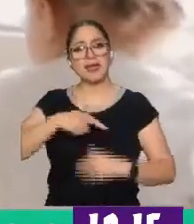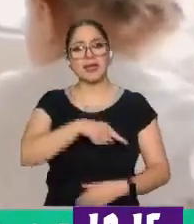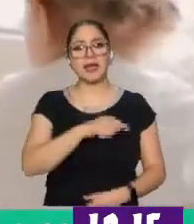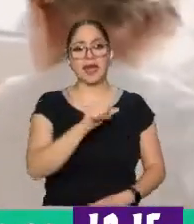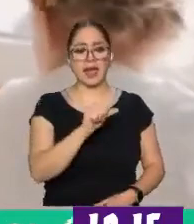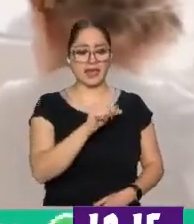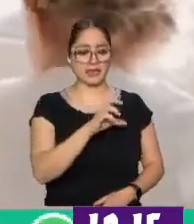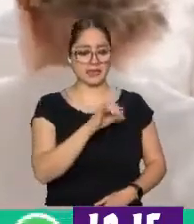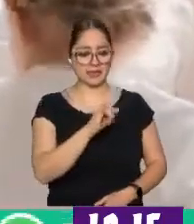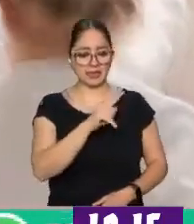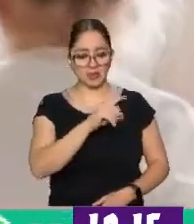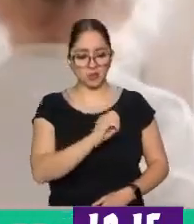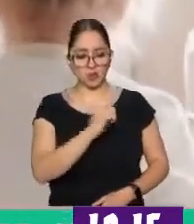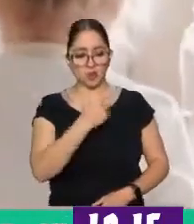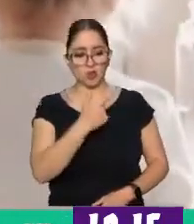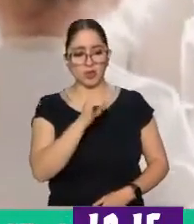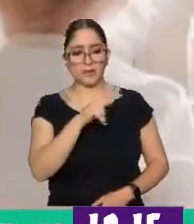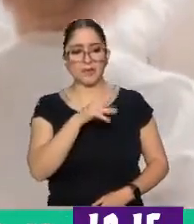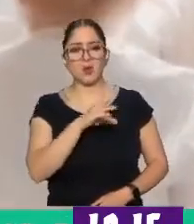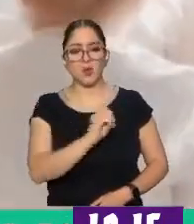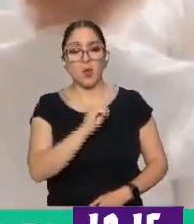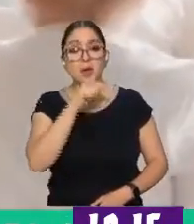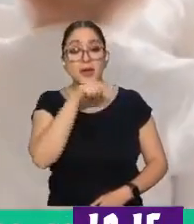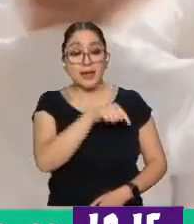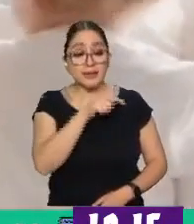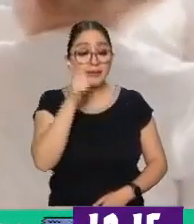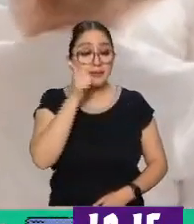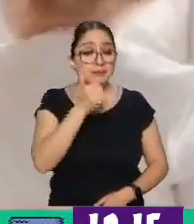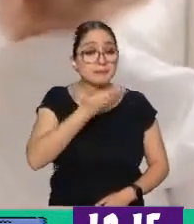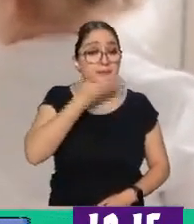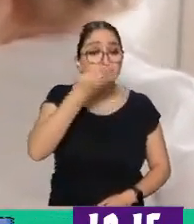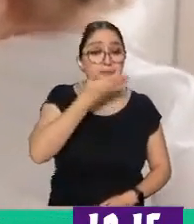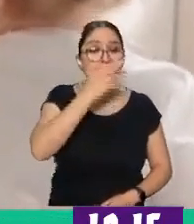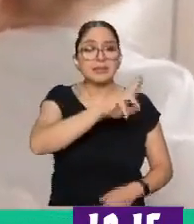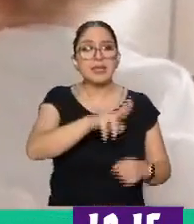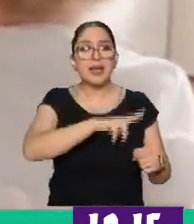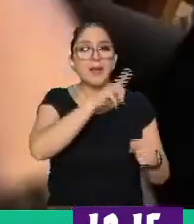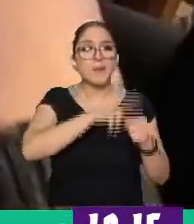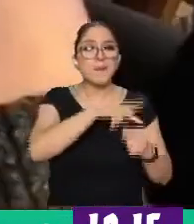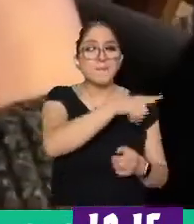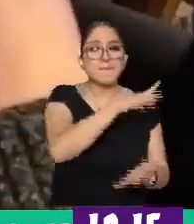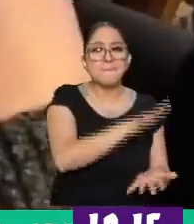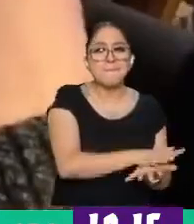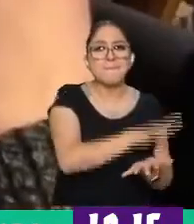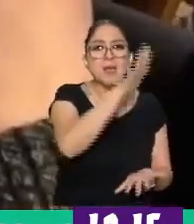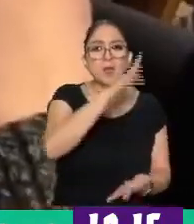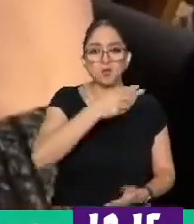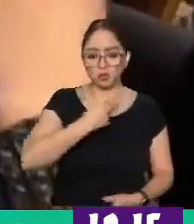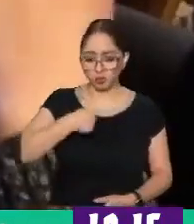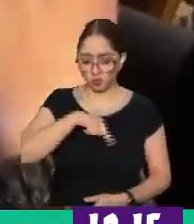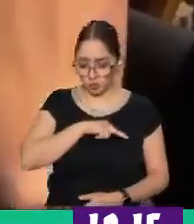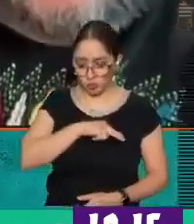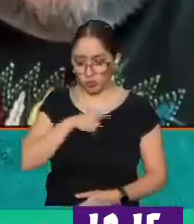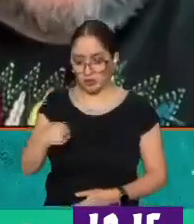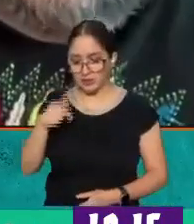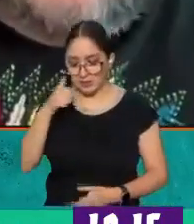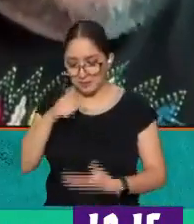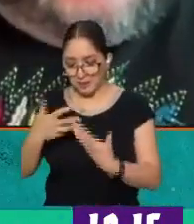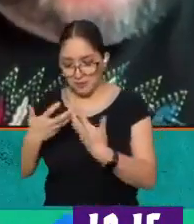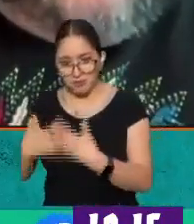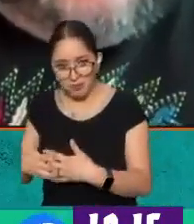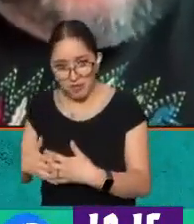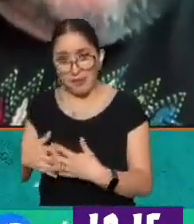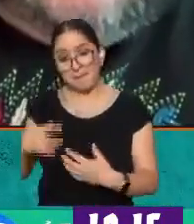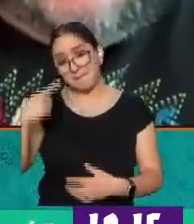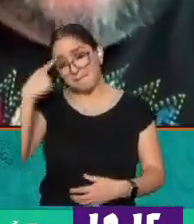un aminoácido, de hecho es el aminoácido de los más abundantes que hay en la naturaleza, nosotros mismos lo producimos, pero para que durara más,